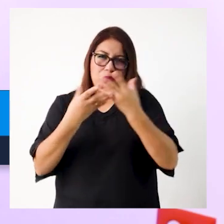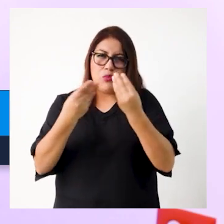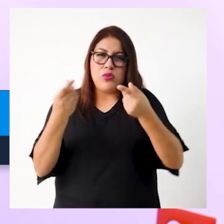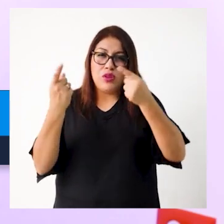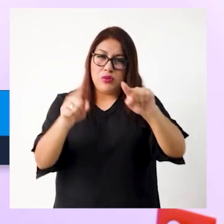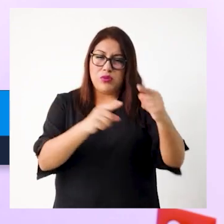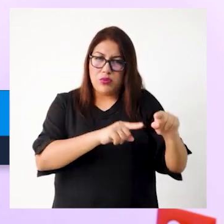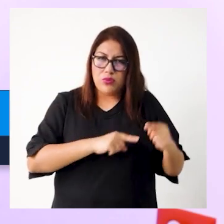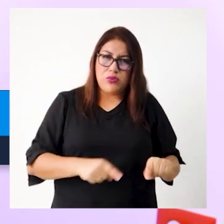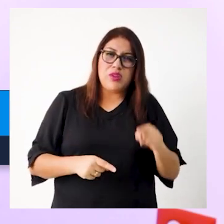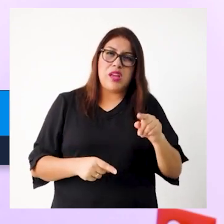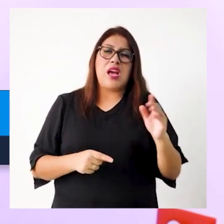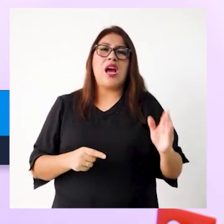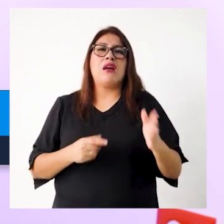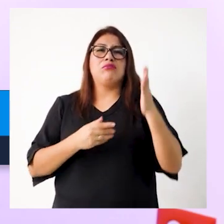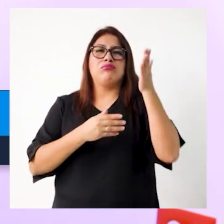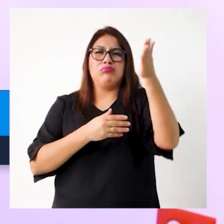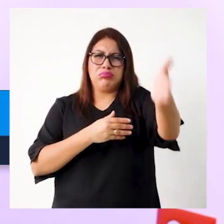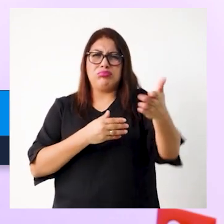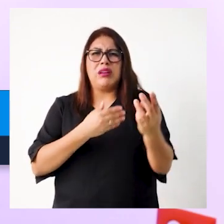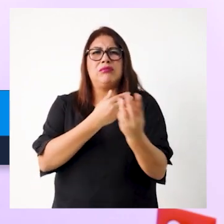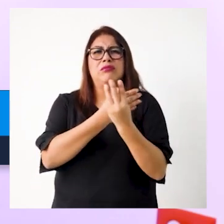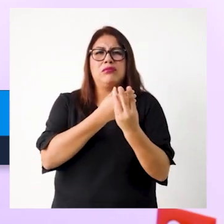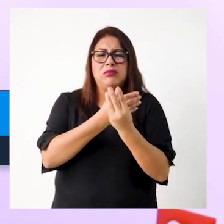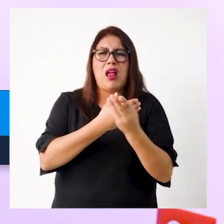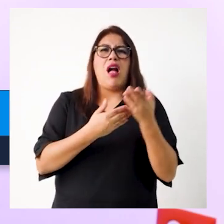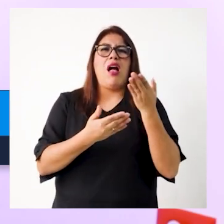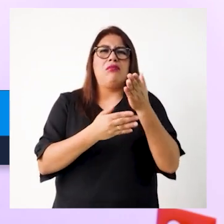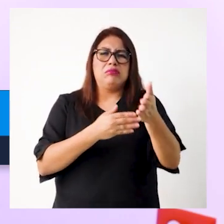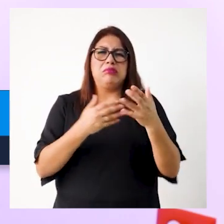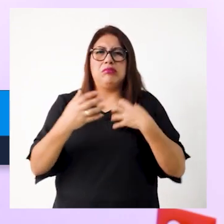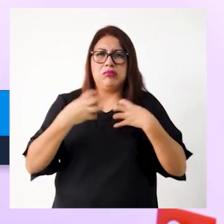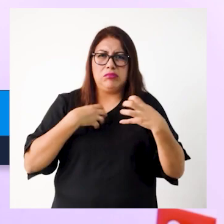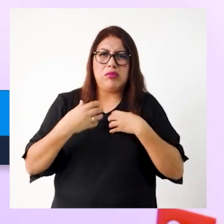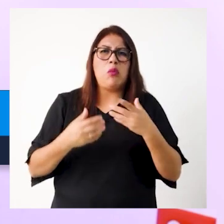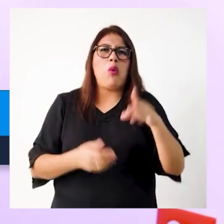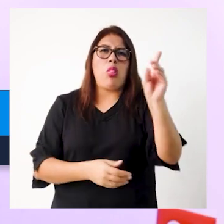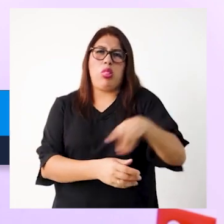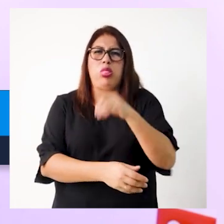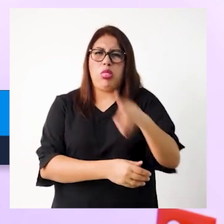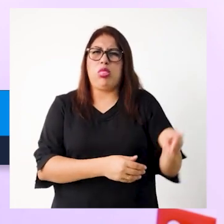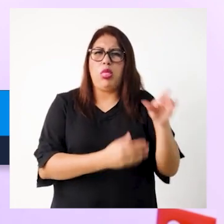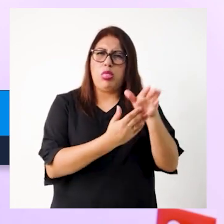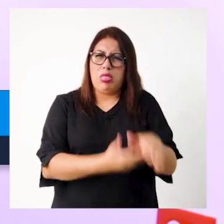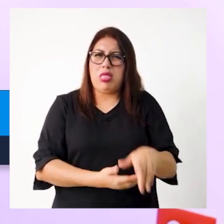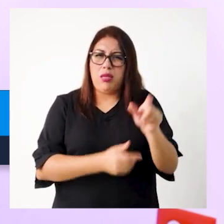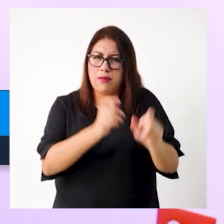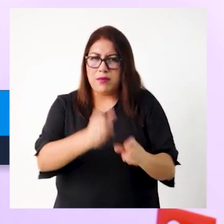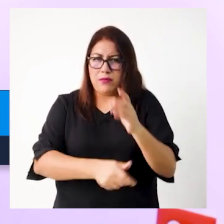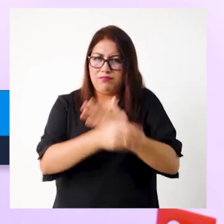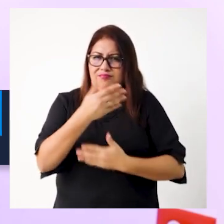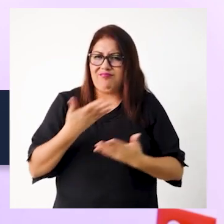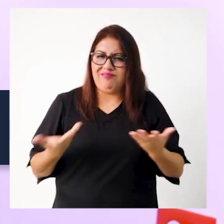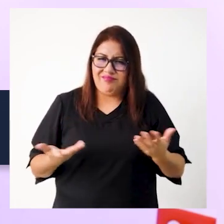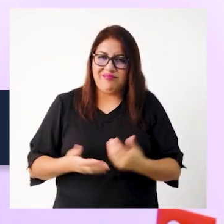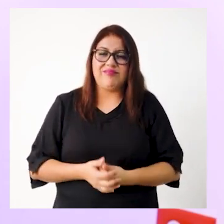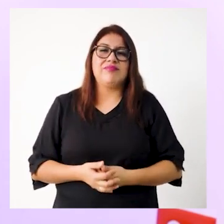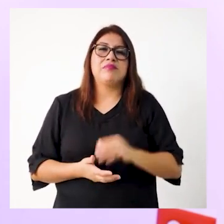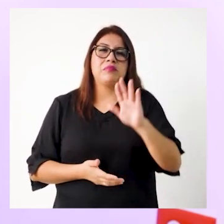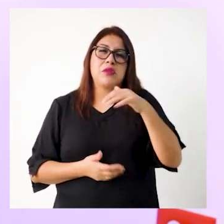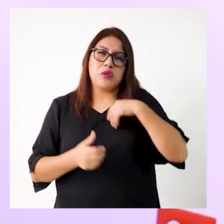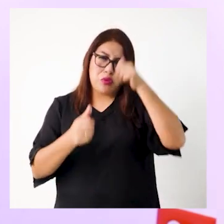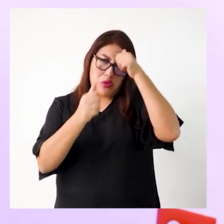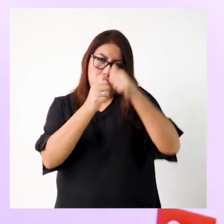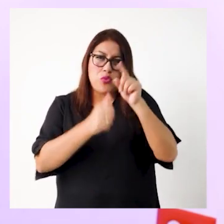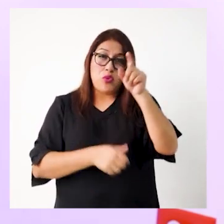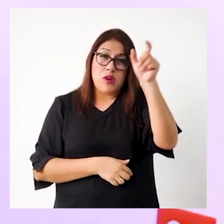que se han presentado ante el INDECOPI por casos de discriminación y o maltrato a personas con discapacidad. Yo recuerdo mucho el caso de